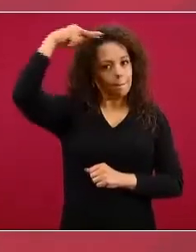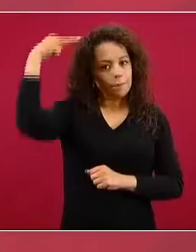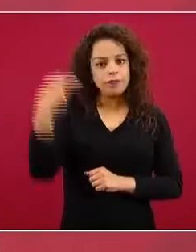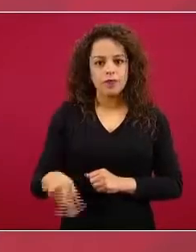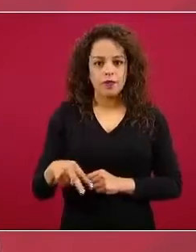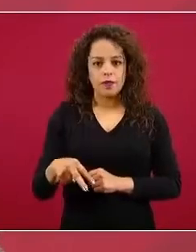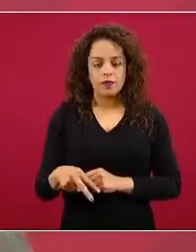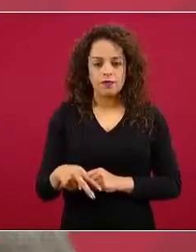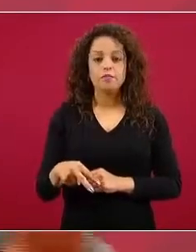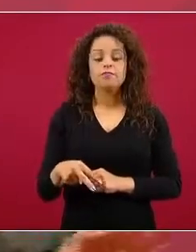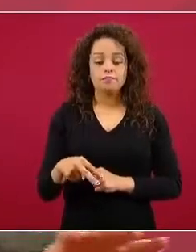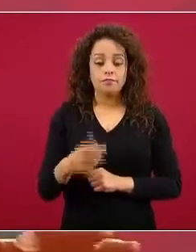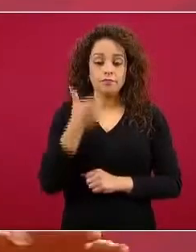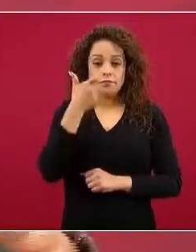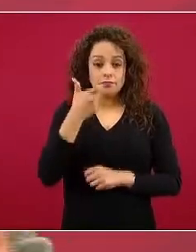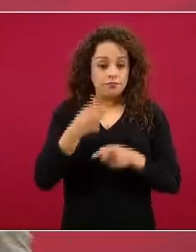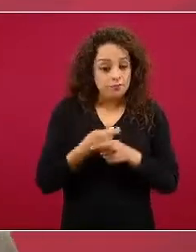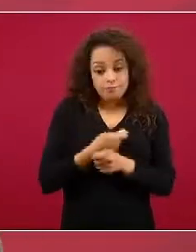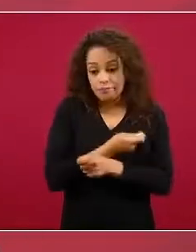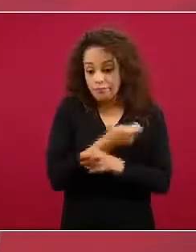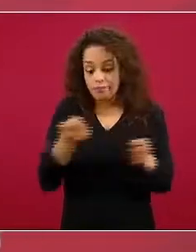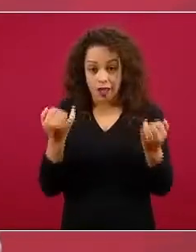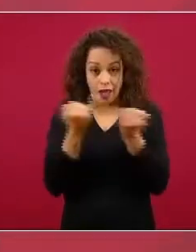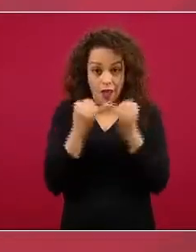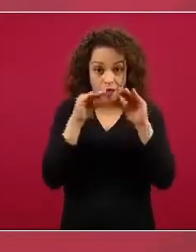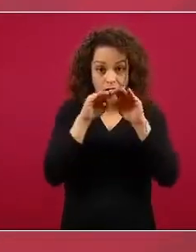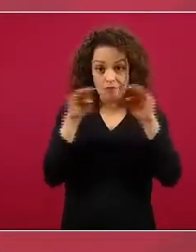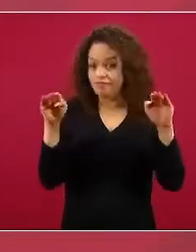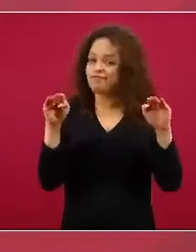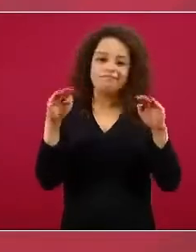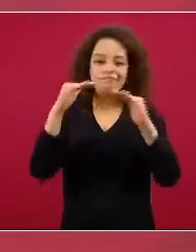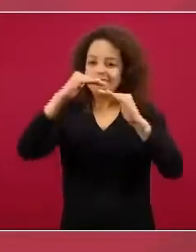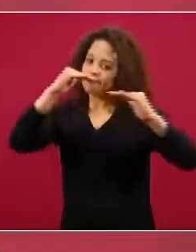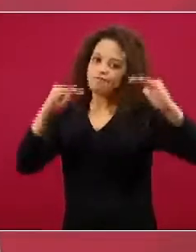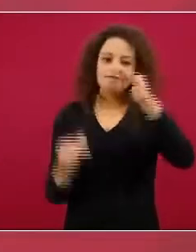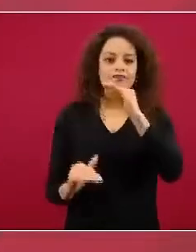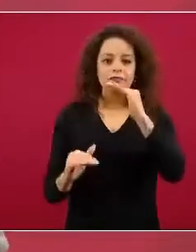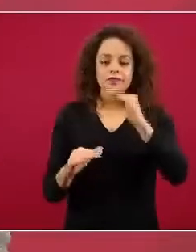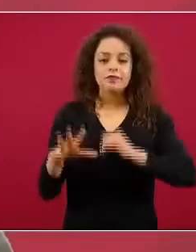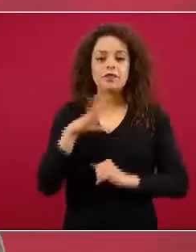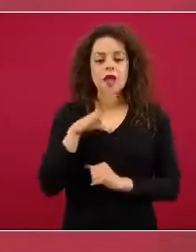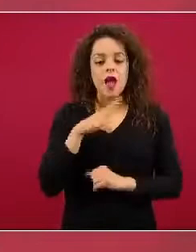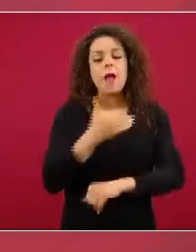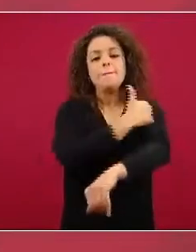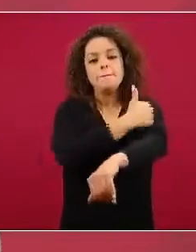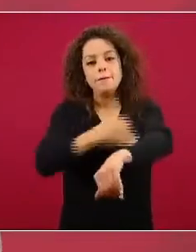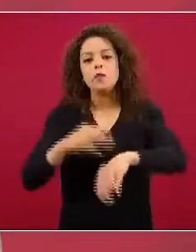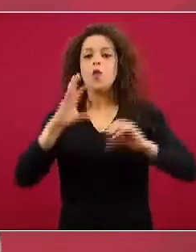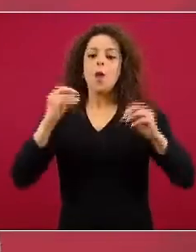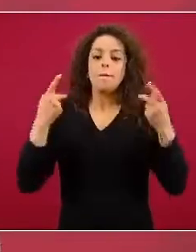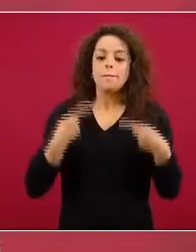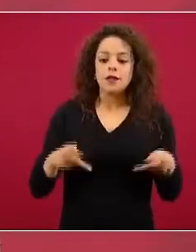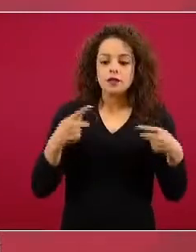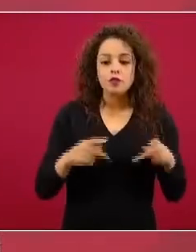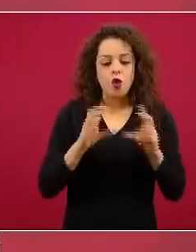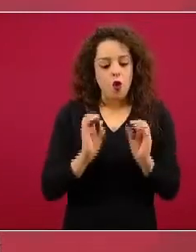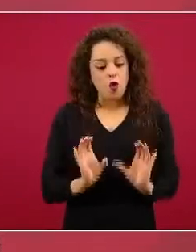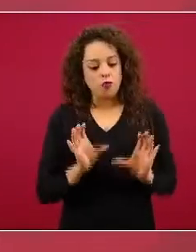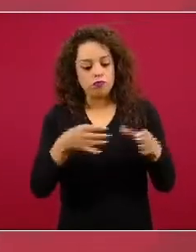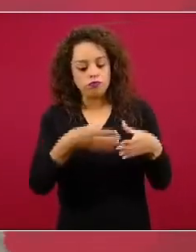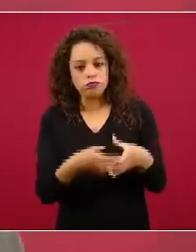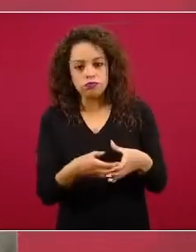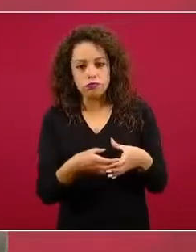la riqueza es muy desigual. Tenemos unas pocas personas o familias o un segmento de la